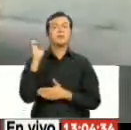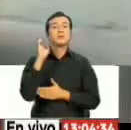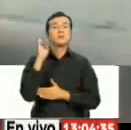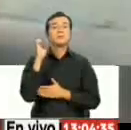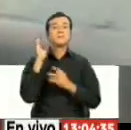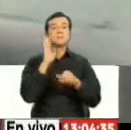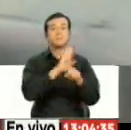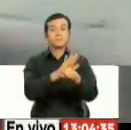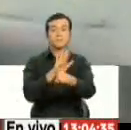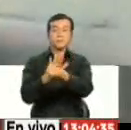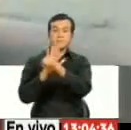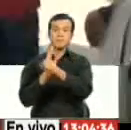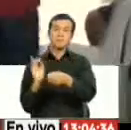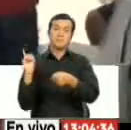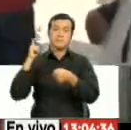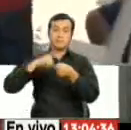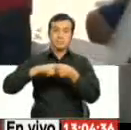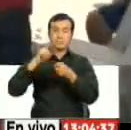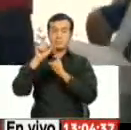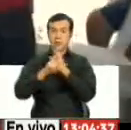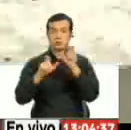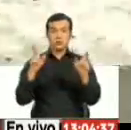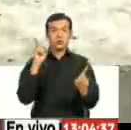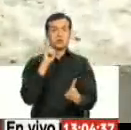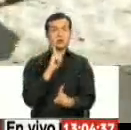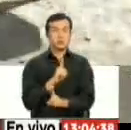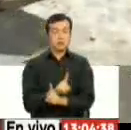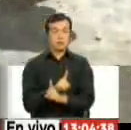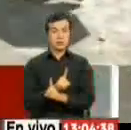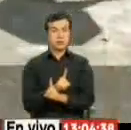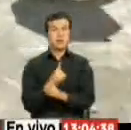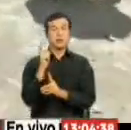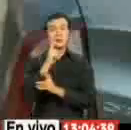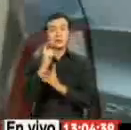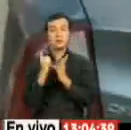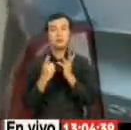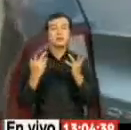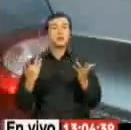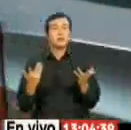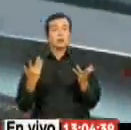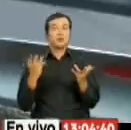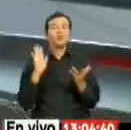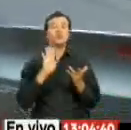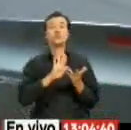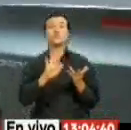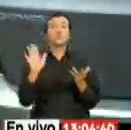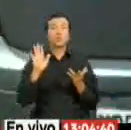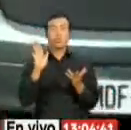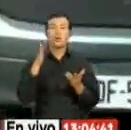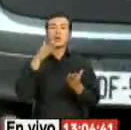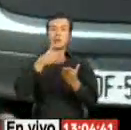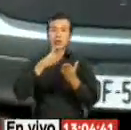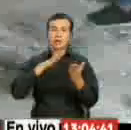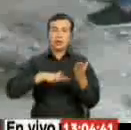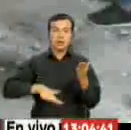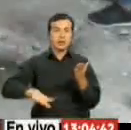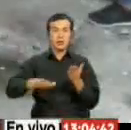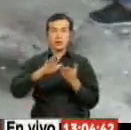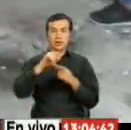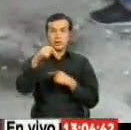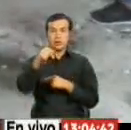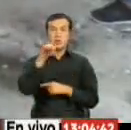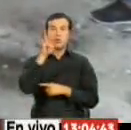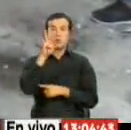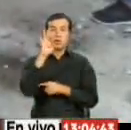convocatoria para la inscripción de las personas con discapacidad que necesiten ser trasladadas a sus recintos electorales del próximo